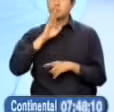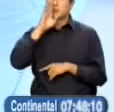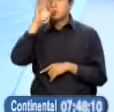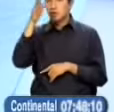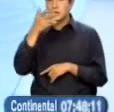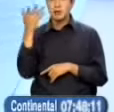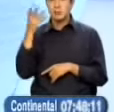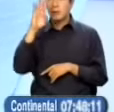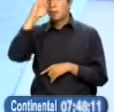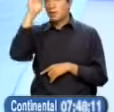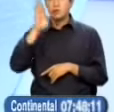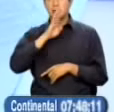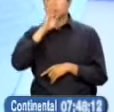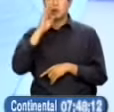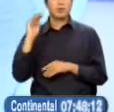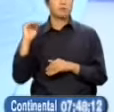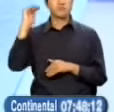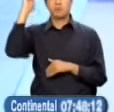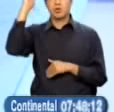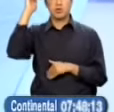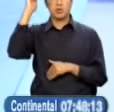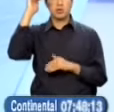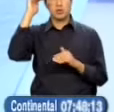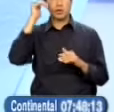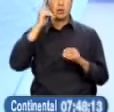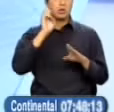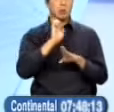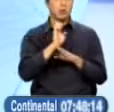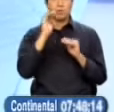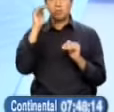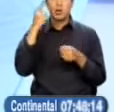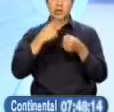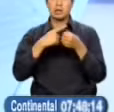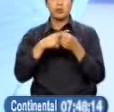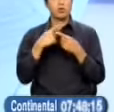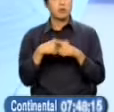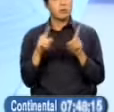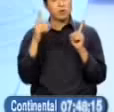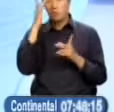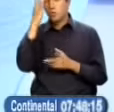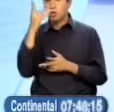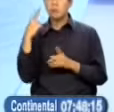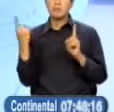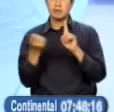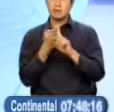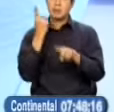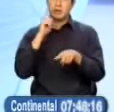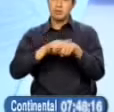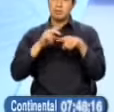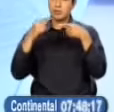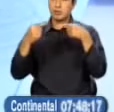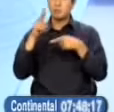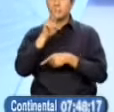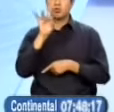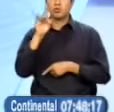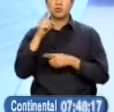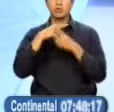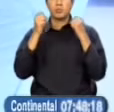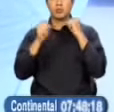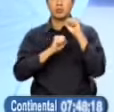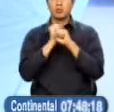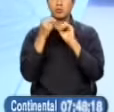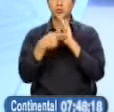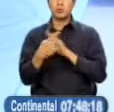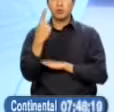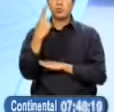del equipo el brasileño pero en quitó realmente la situación es diferente sobre todo por aquel primer encuentro del 28 de marzo del 2001